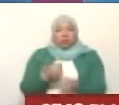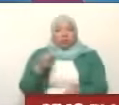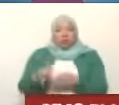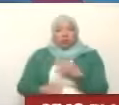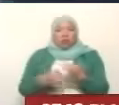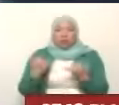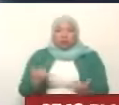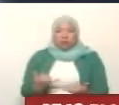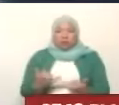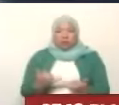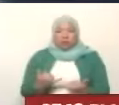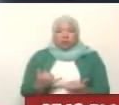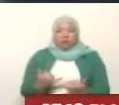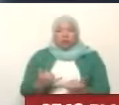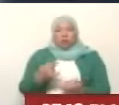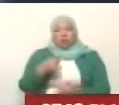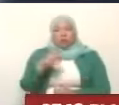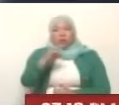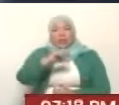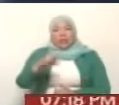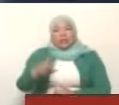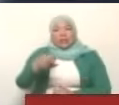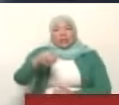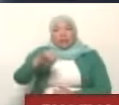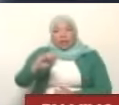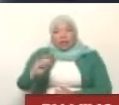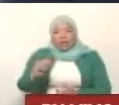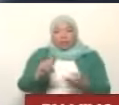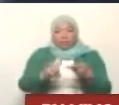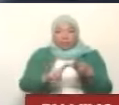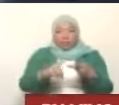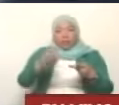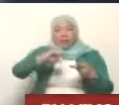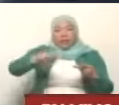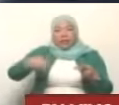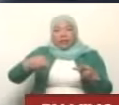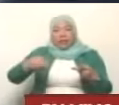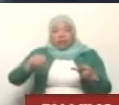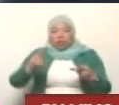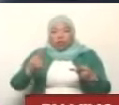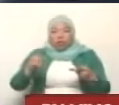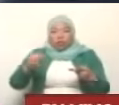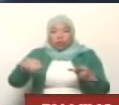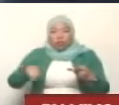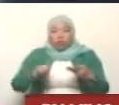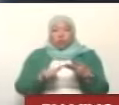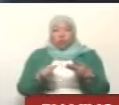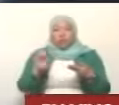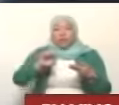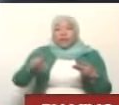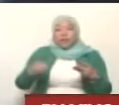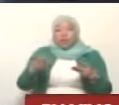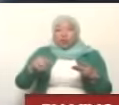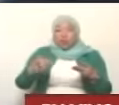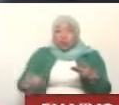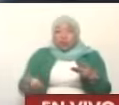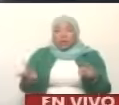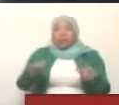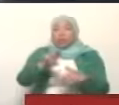que Shanghái, Shandong, Shenzhen y China en